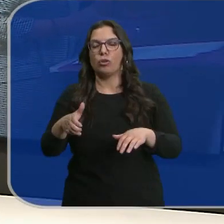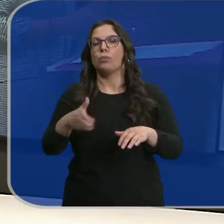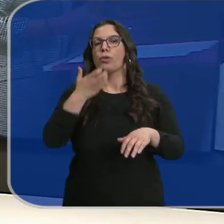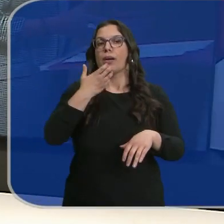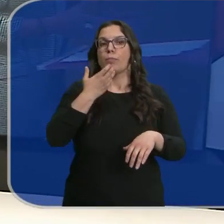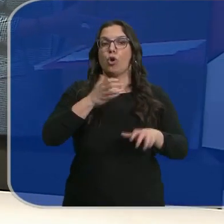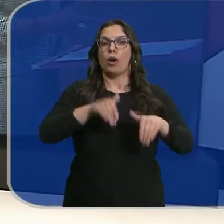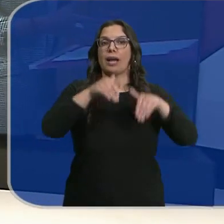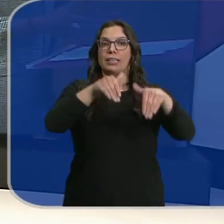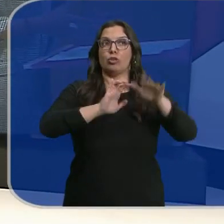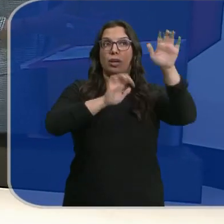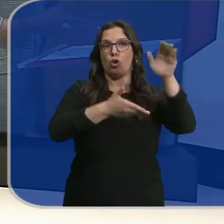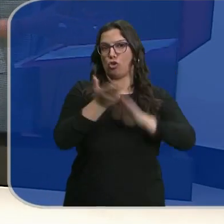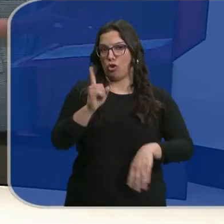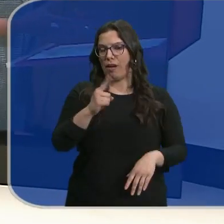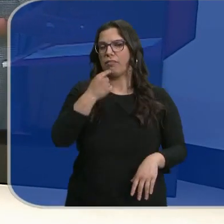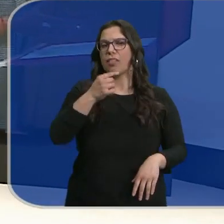León por problemas de agenda, dice.